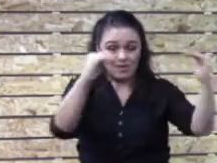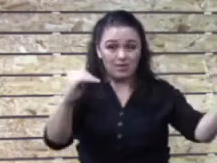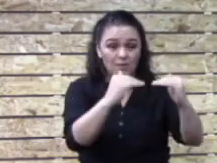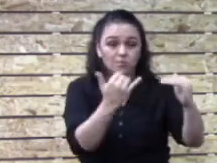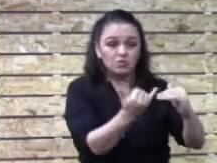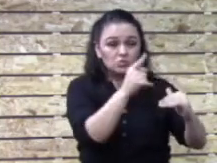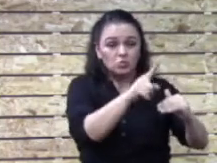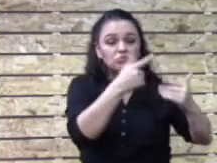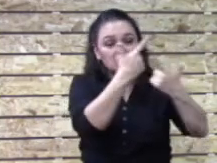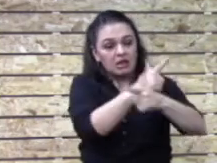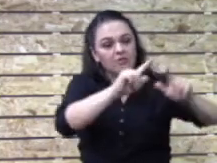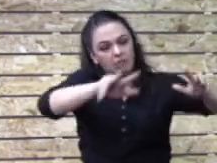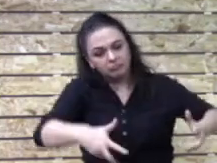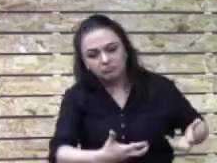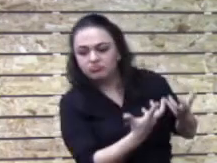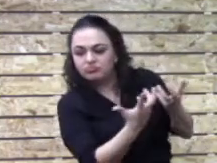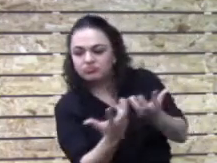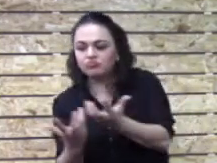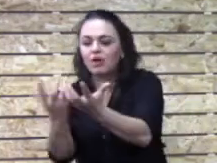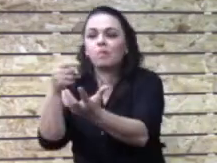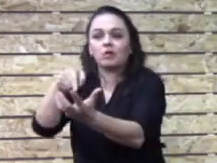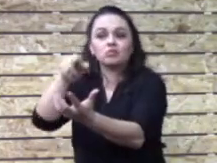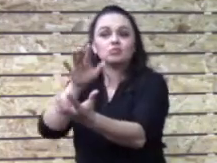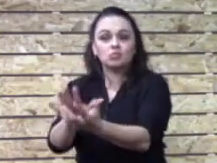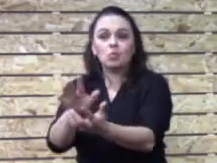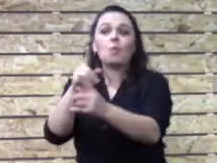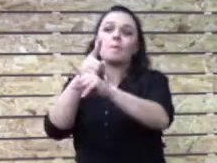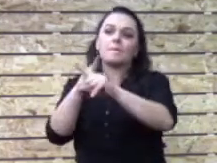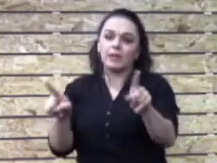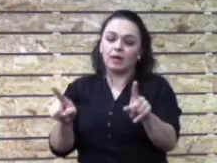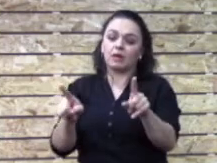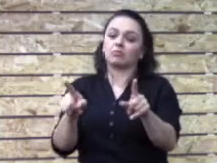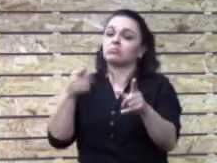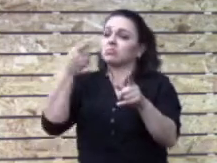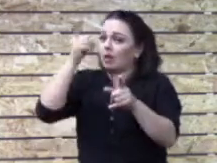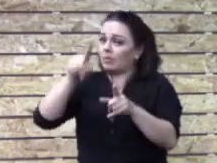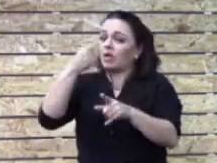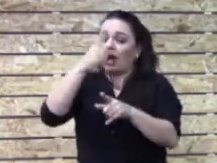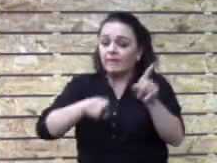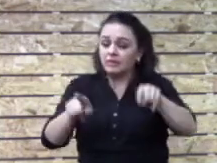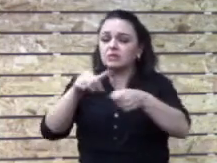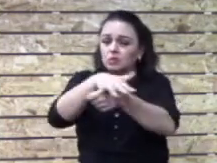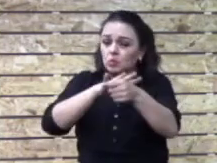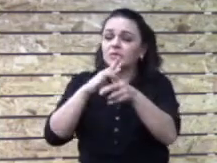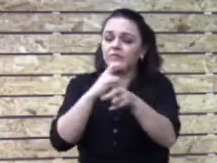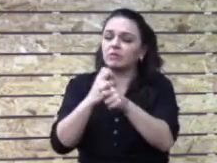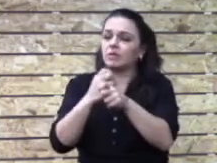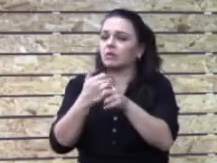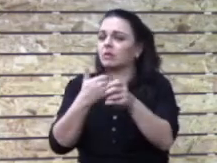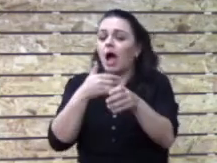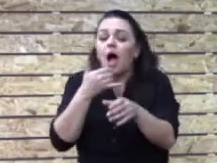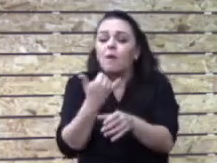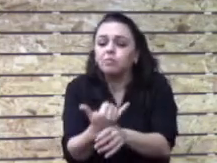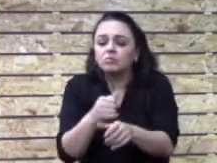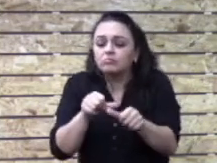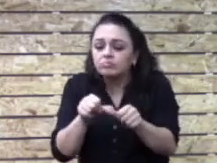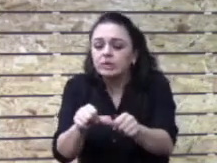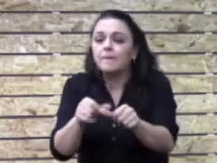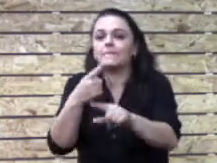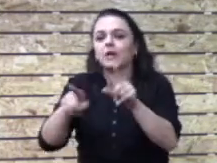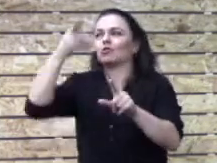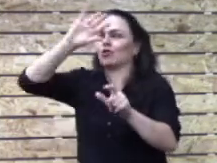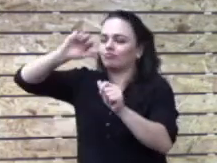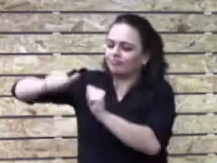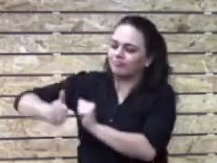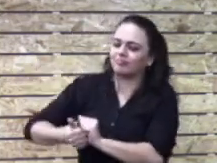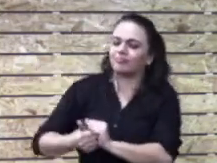Salmo, 2 tipos de temor y finalmente un solo enfoque. Y el enfoque, como hemos dicho, es el temor